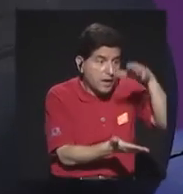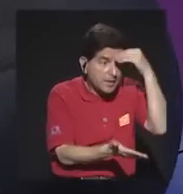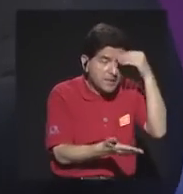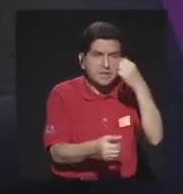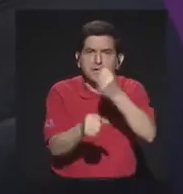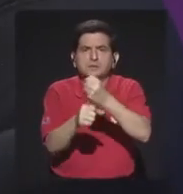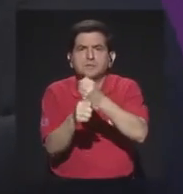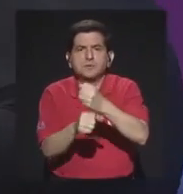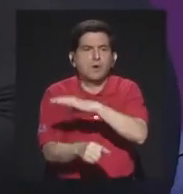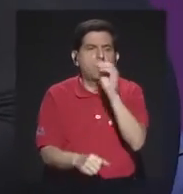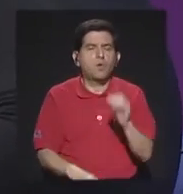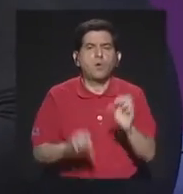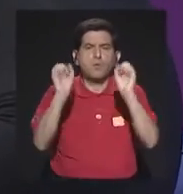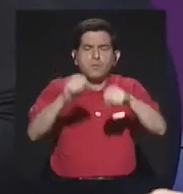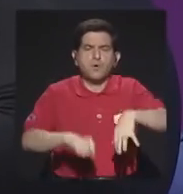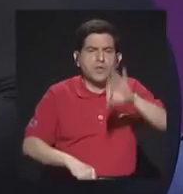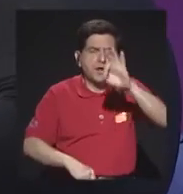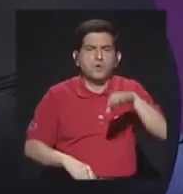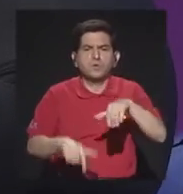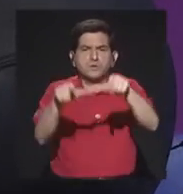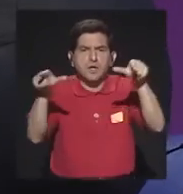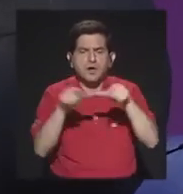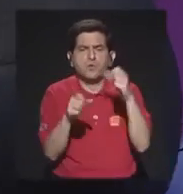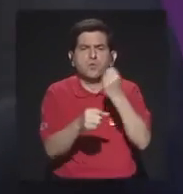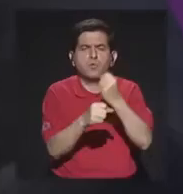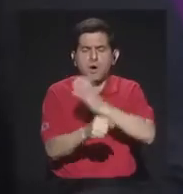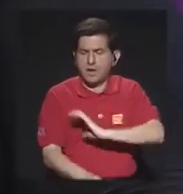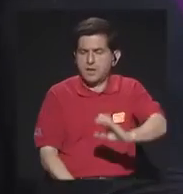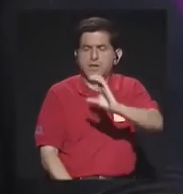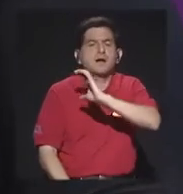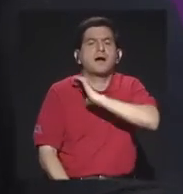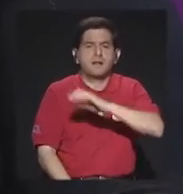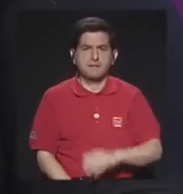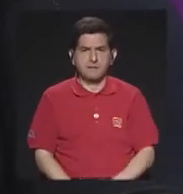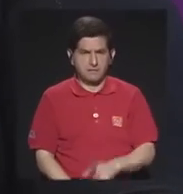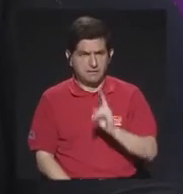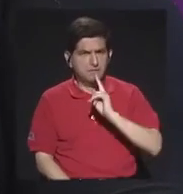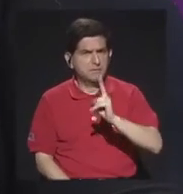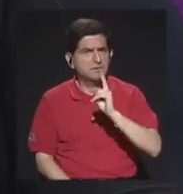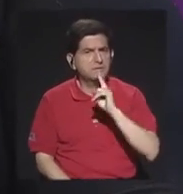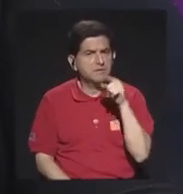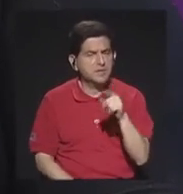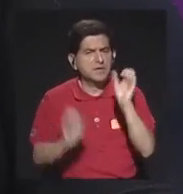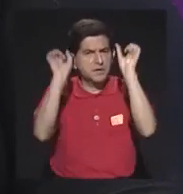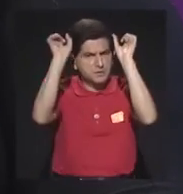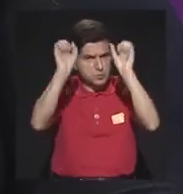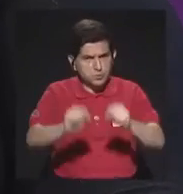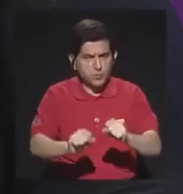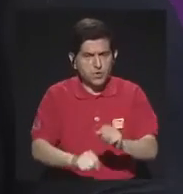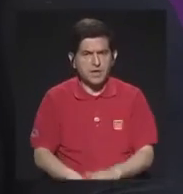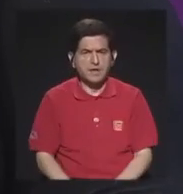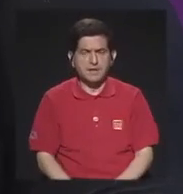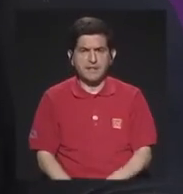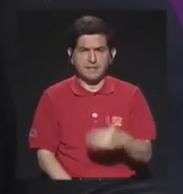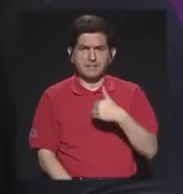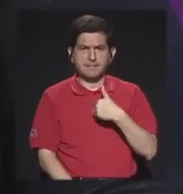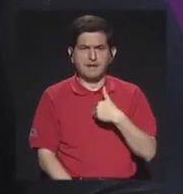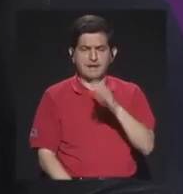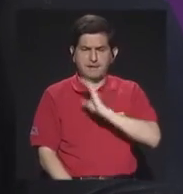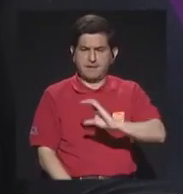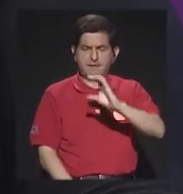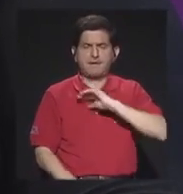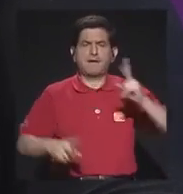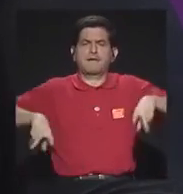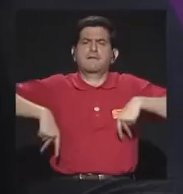para ubicarse en empleos de calidad donde ellas puedan realmente alcanzar una calidad de vida,